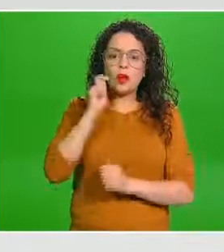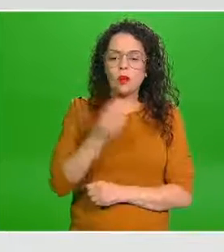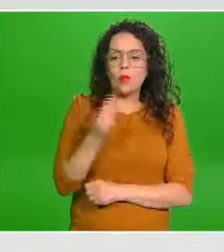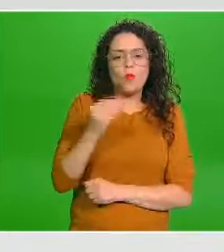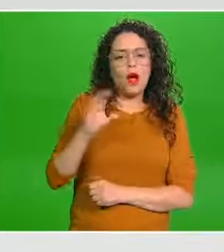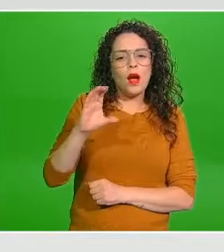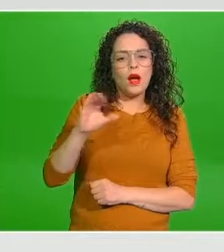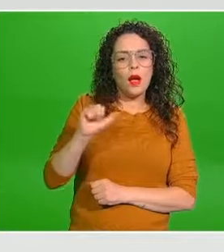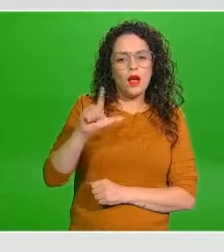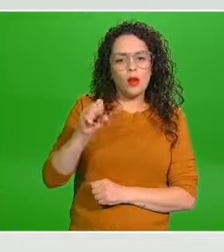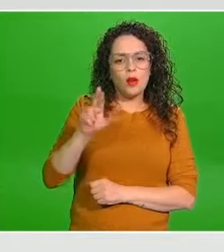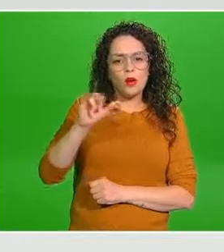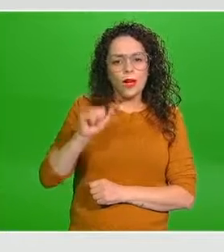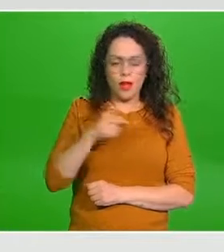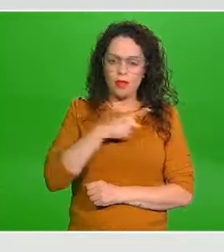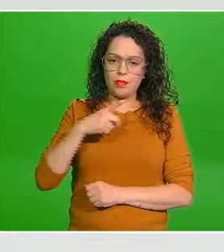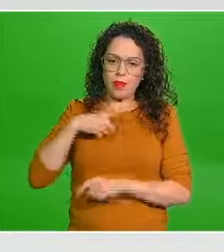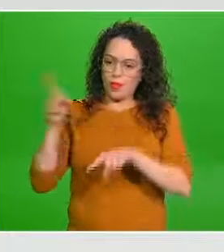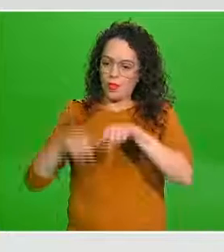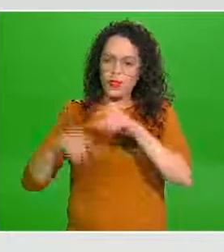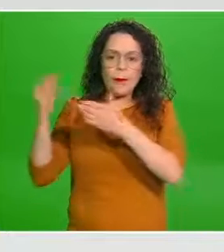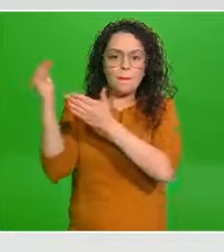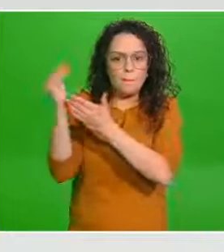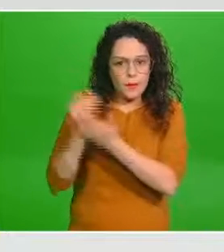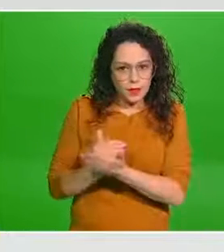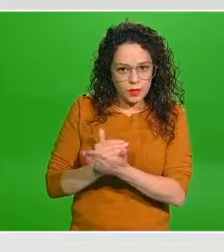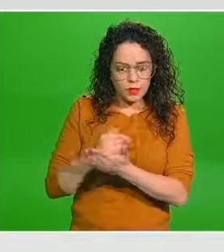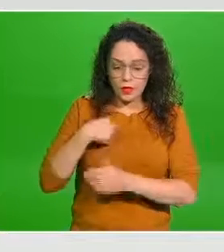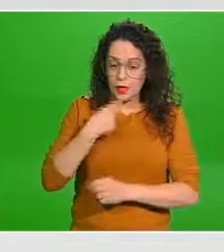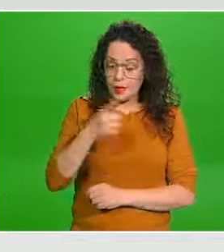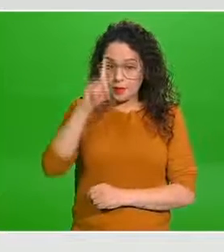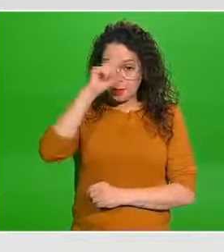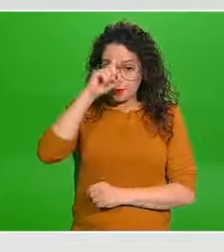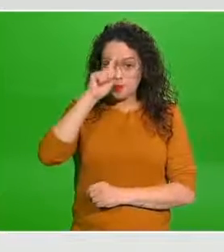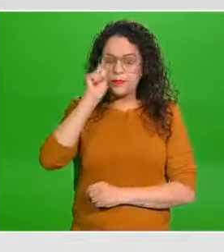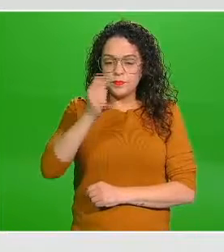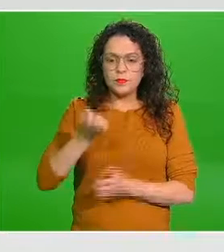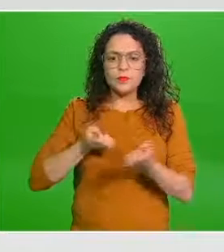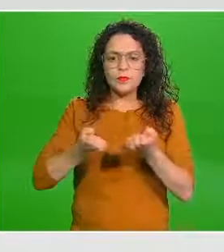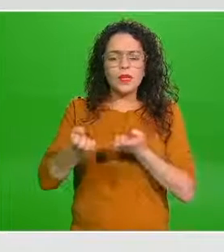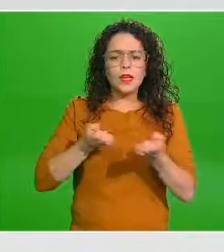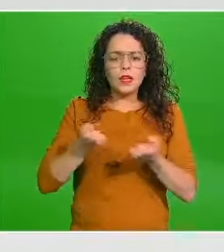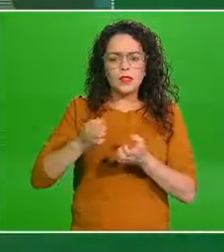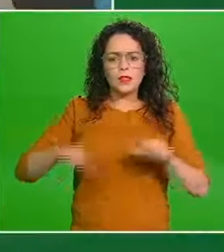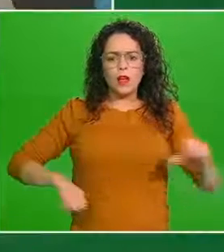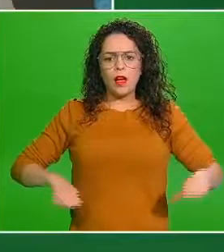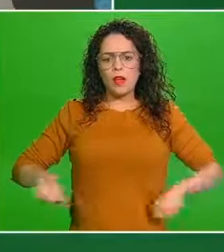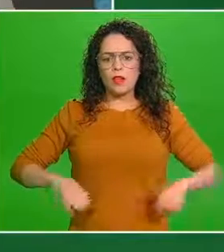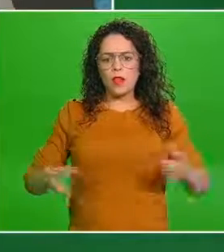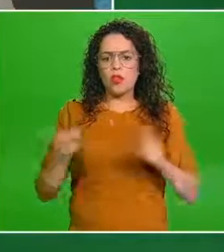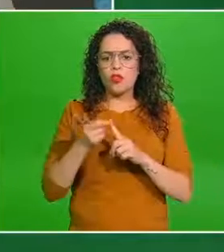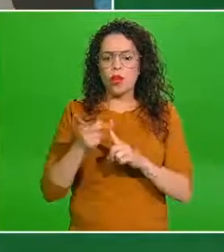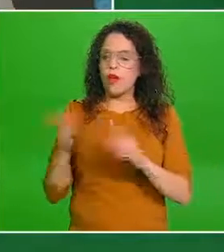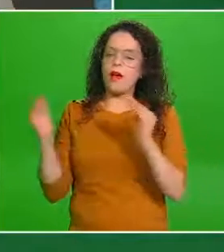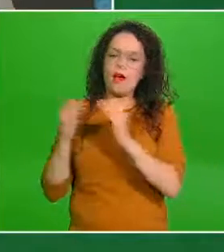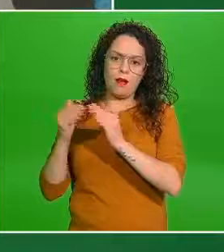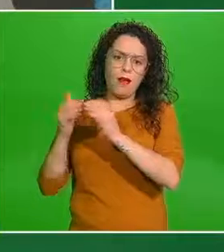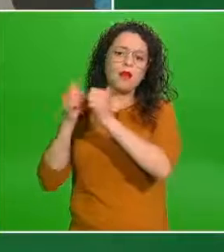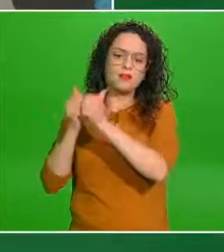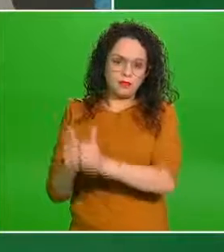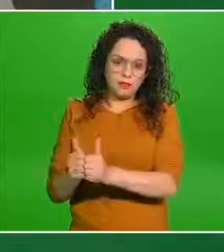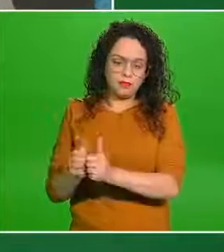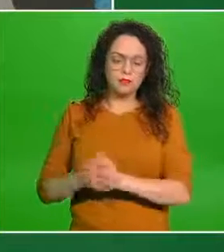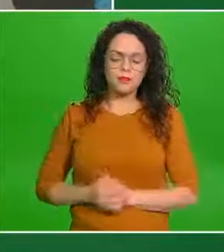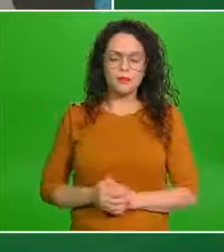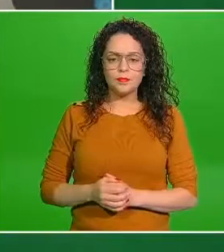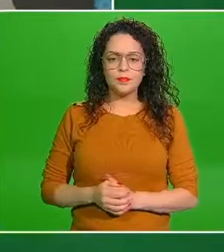calórico y hacer la recomendación de actividad física en nuestro domicilio. Ahora les